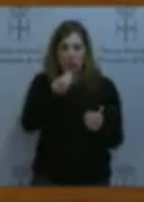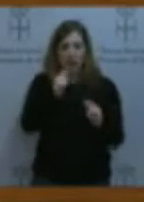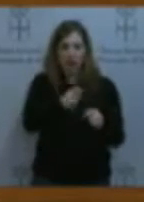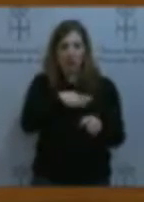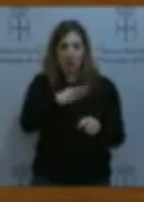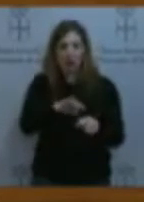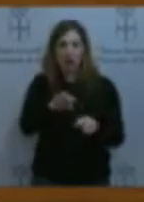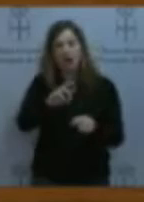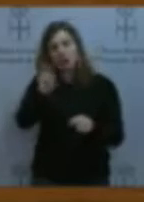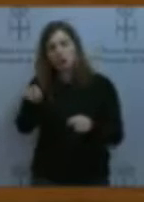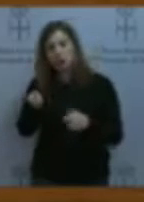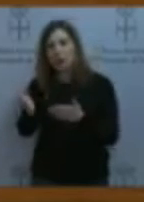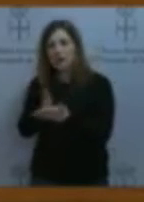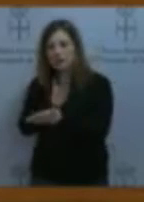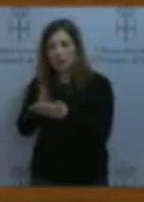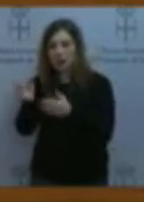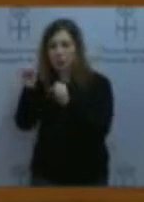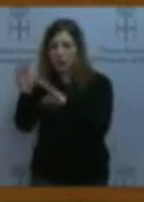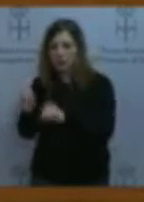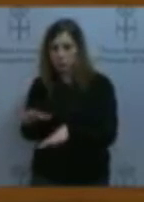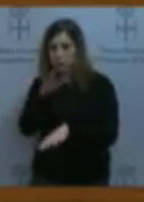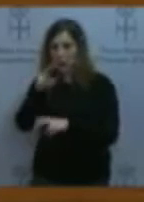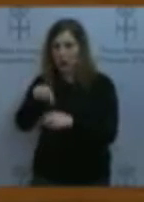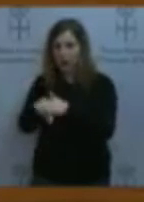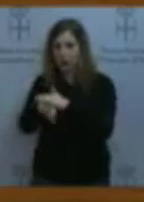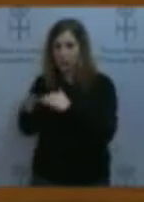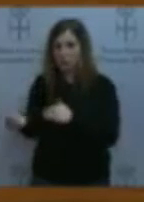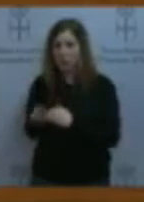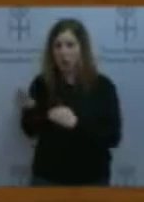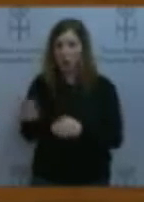basuras. Ergo, creemos que estas propuestas